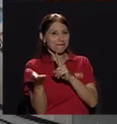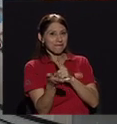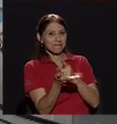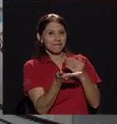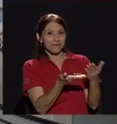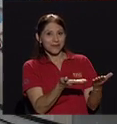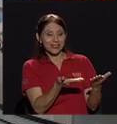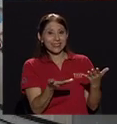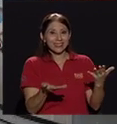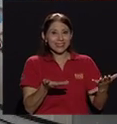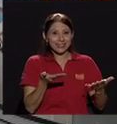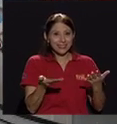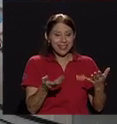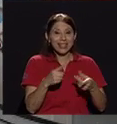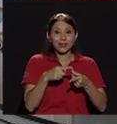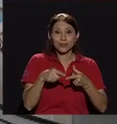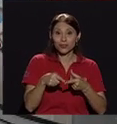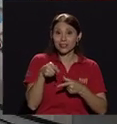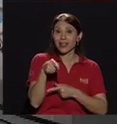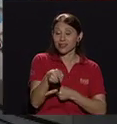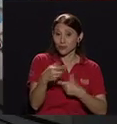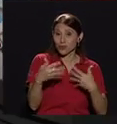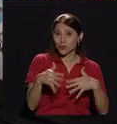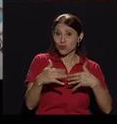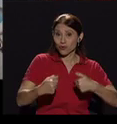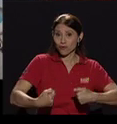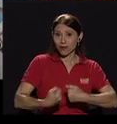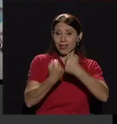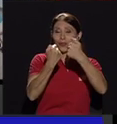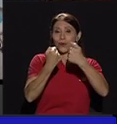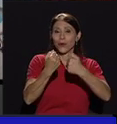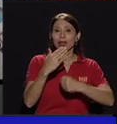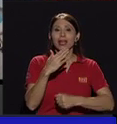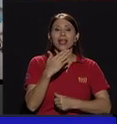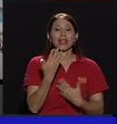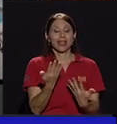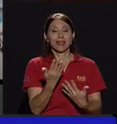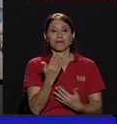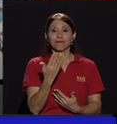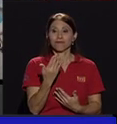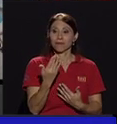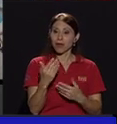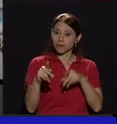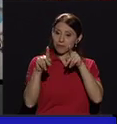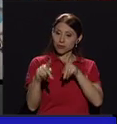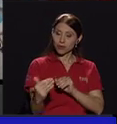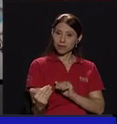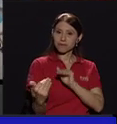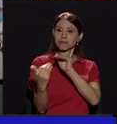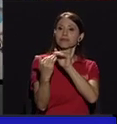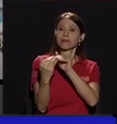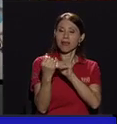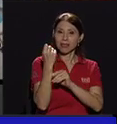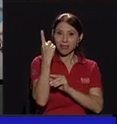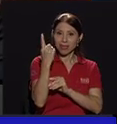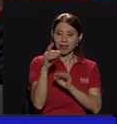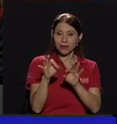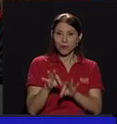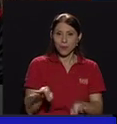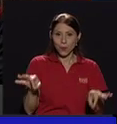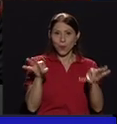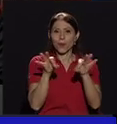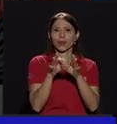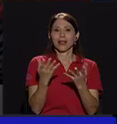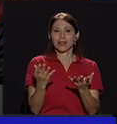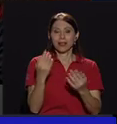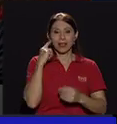trae, el asunto es que el reto que tenemos es que tanto nuestros iguales tengan la capacidad de entender lo